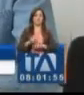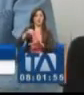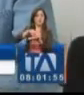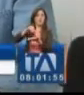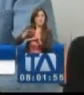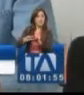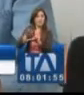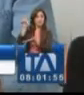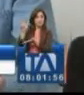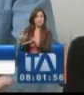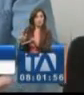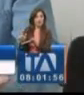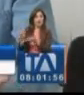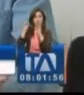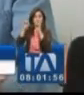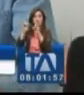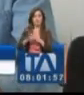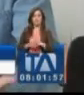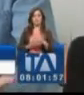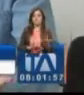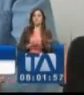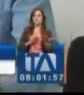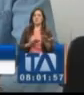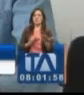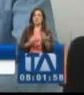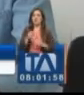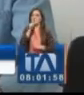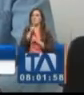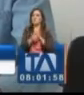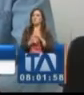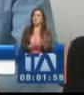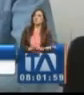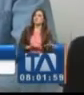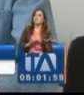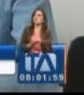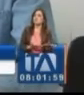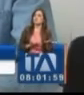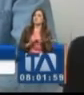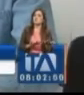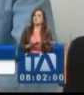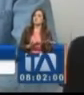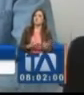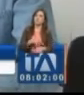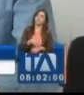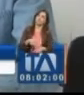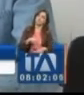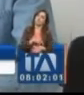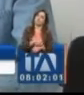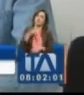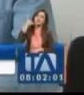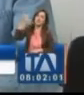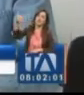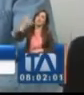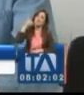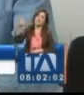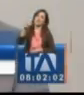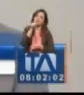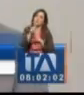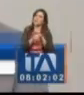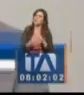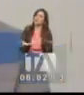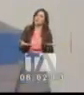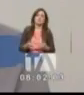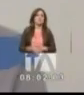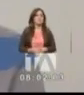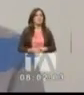aplicadores esperaban que les pasen las contraseñas y se demoraron en pasar. Llamaba para que nos pasen las contraseñas.